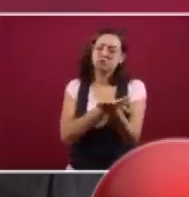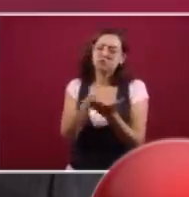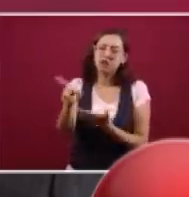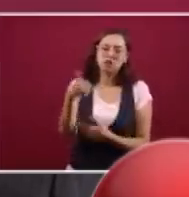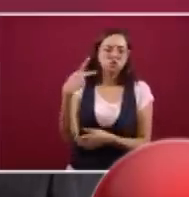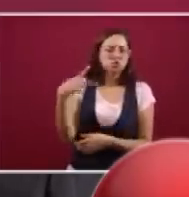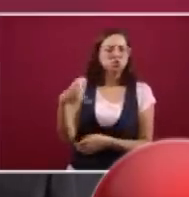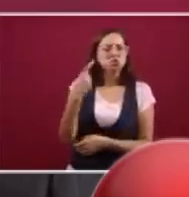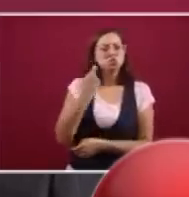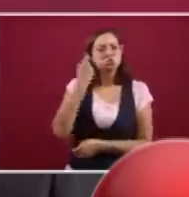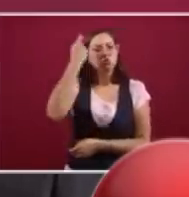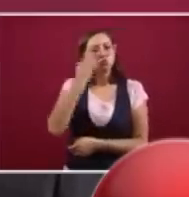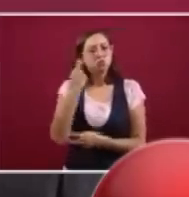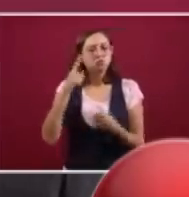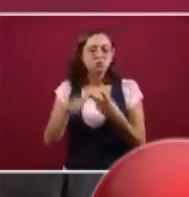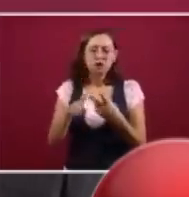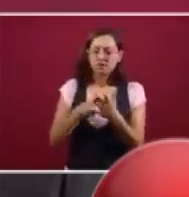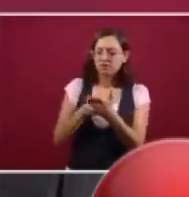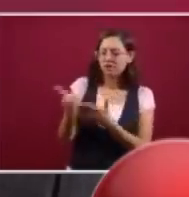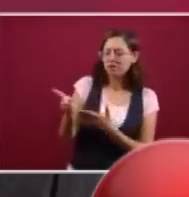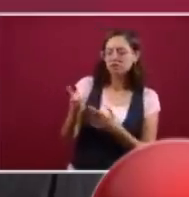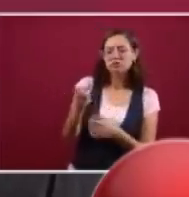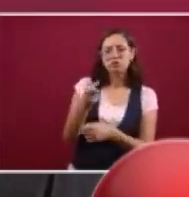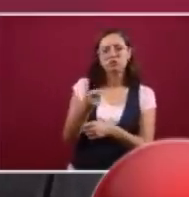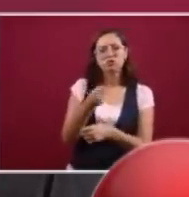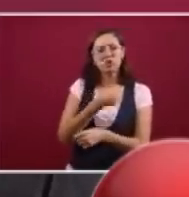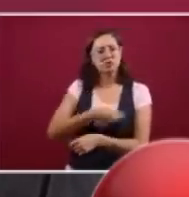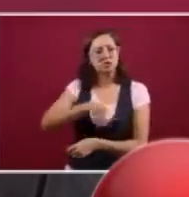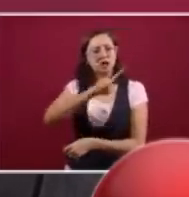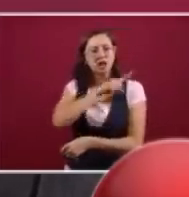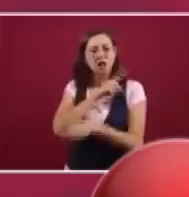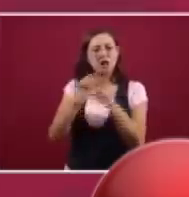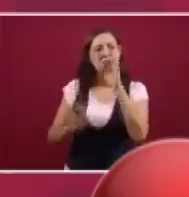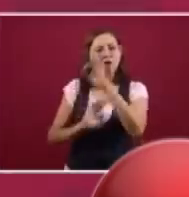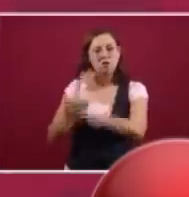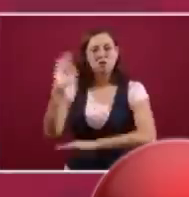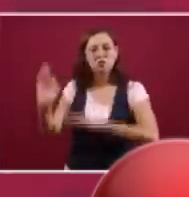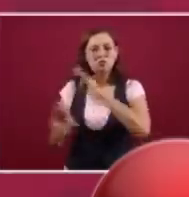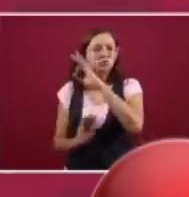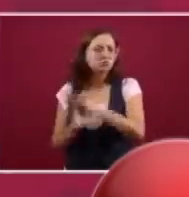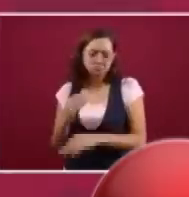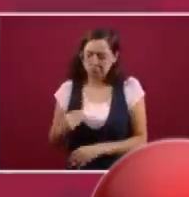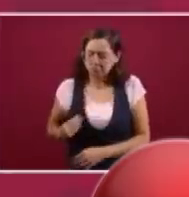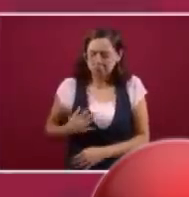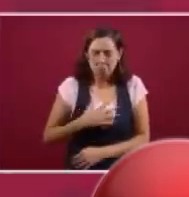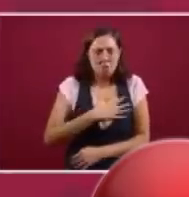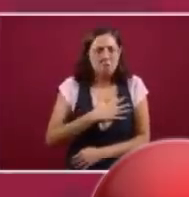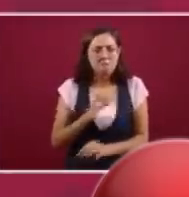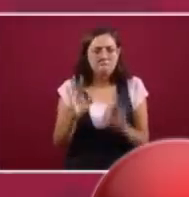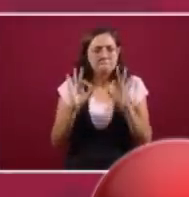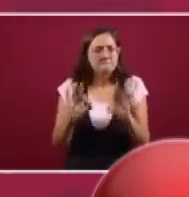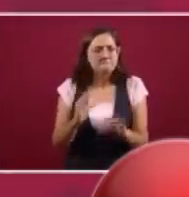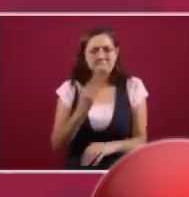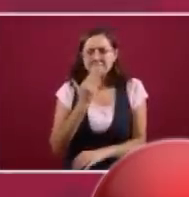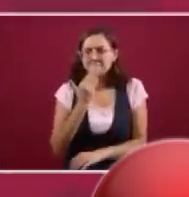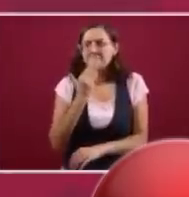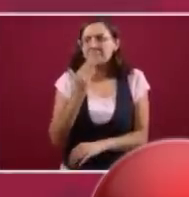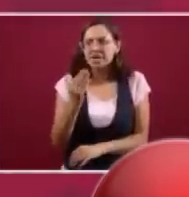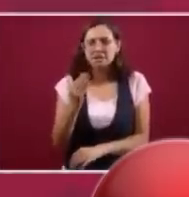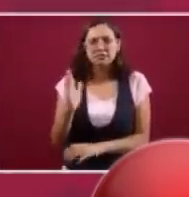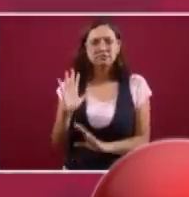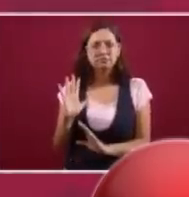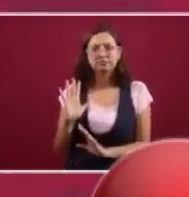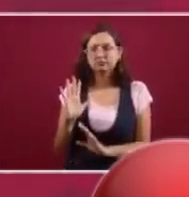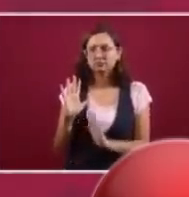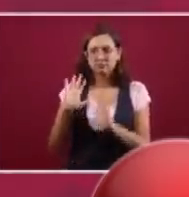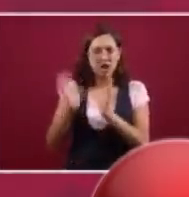salud, ¿sí?, a los mínimos de bienestar. Ese es